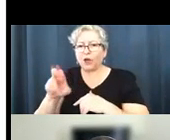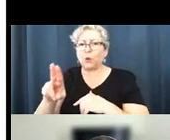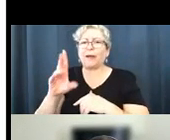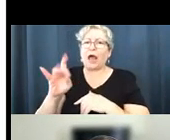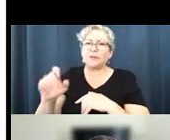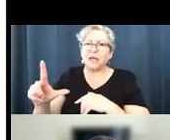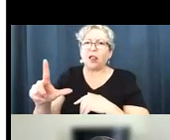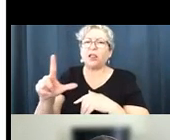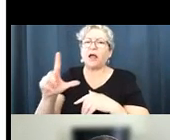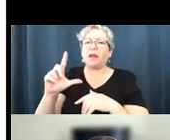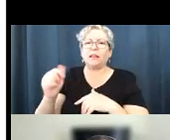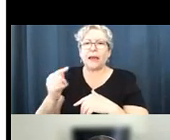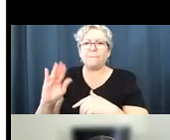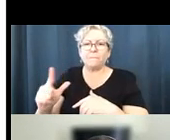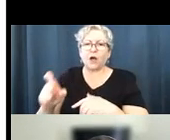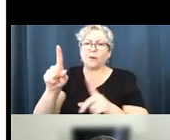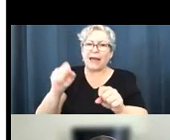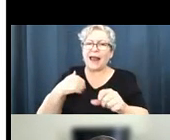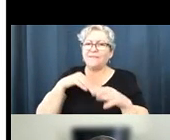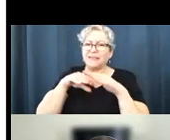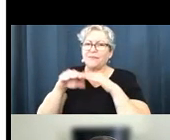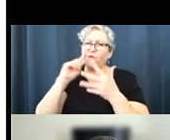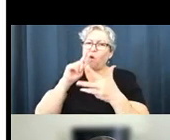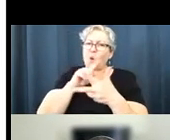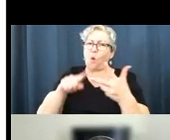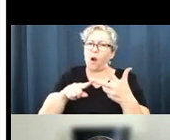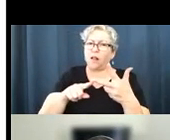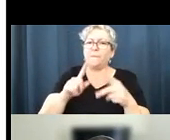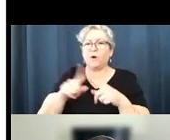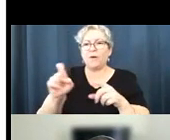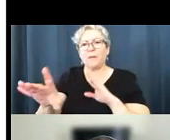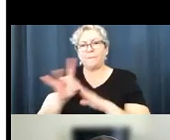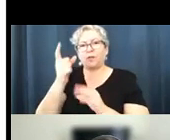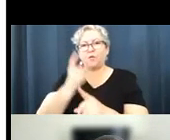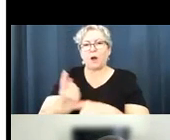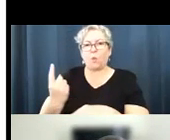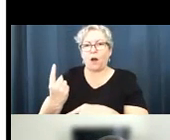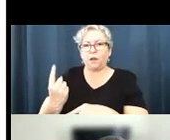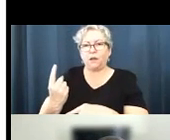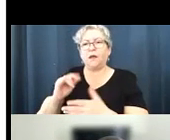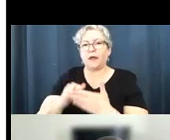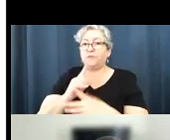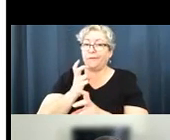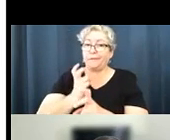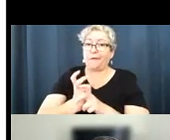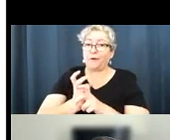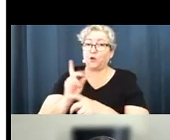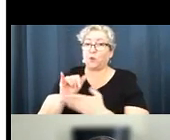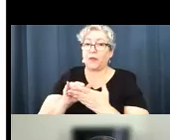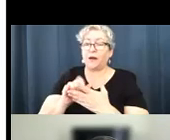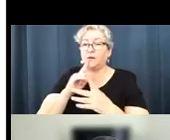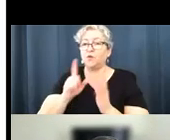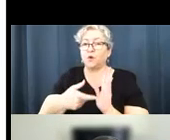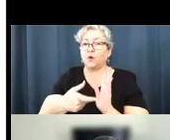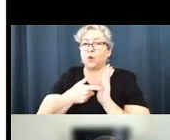eso. Usted puede tener los menús, los carruseles, los lightboxes accesibles, pero tiene que poder escoger el